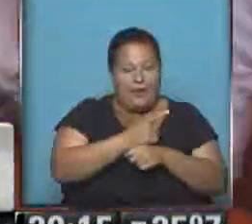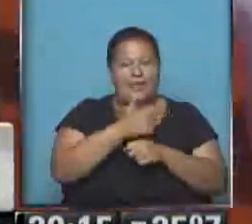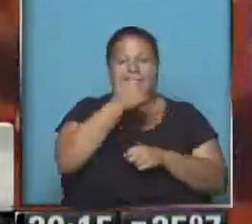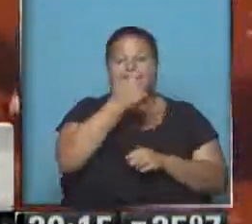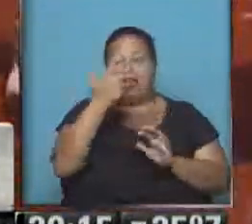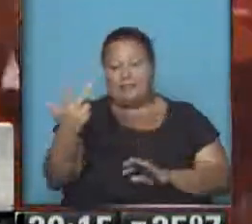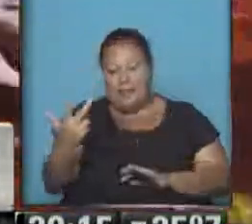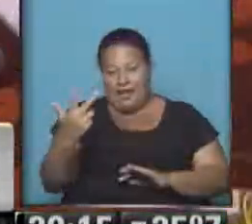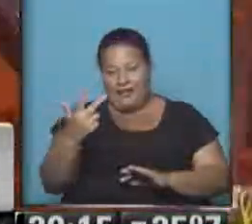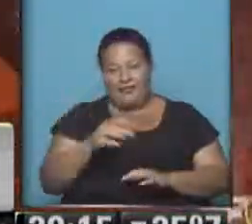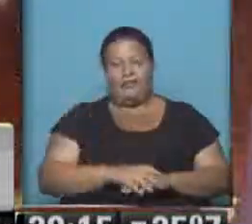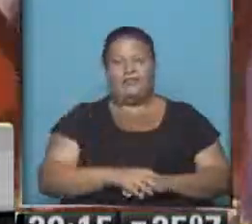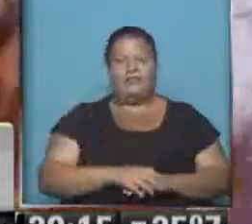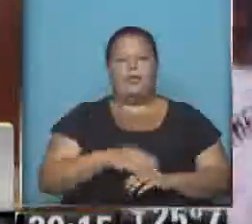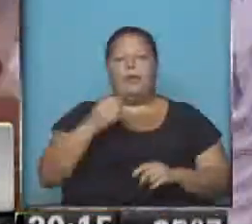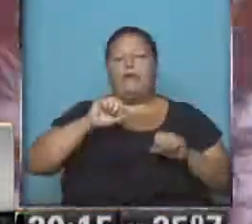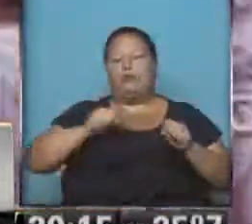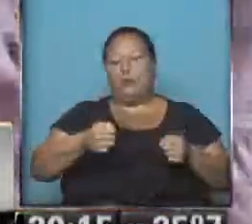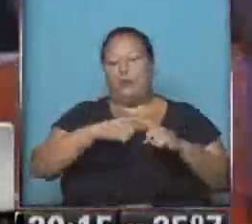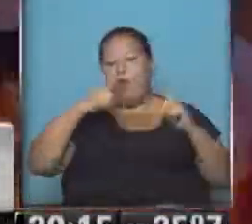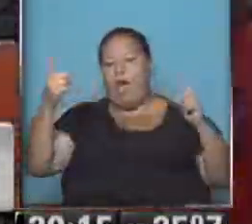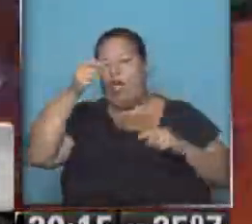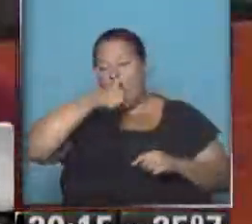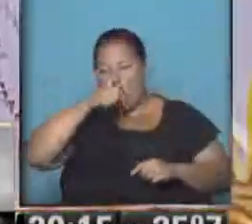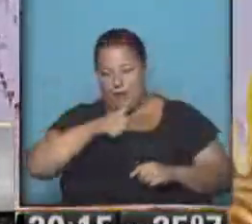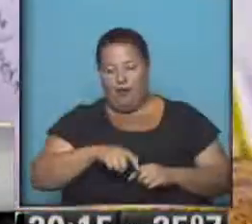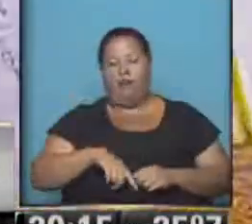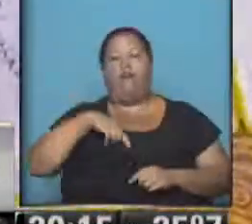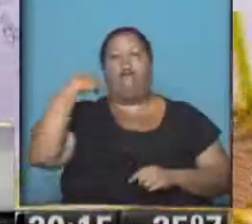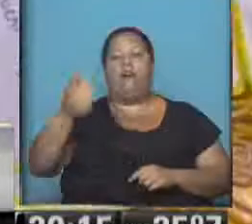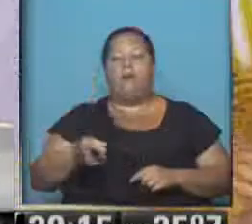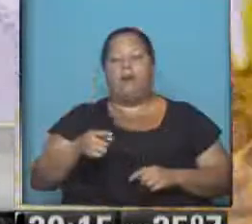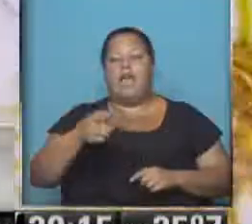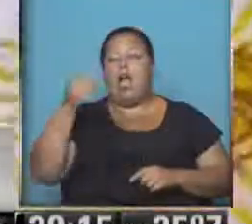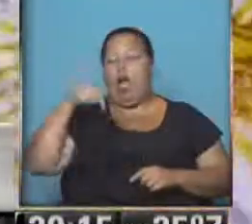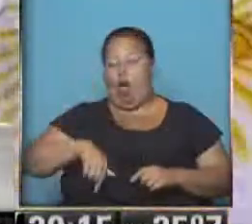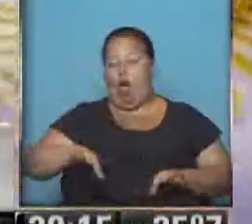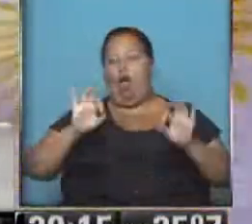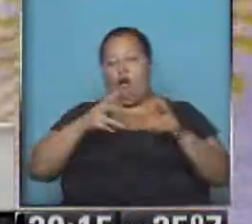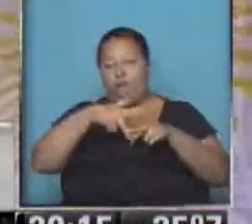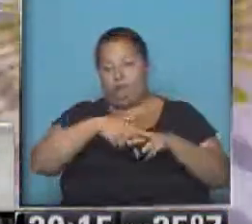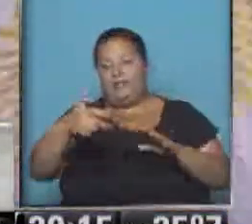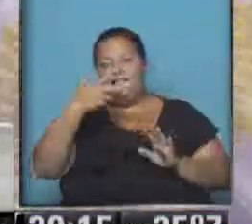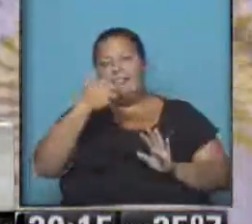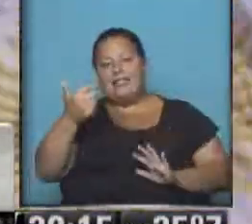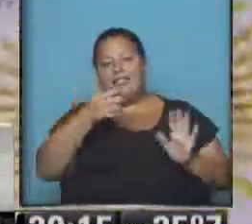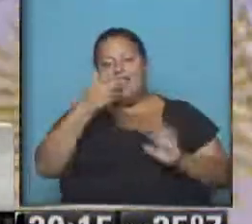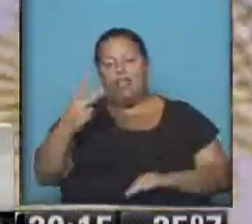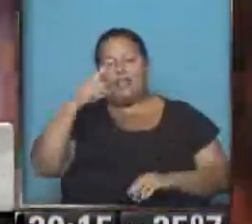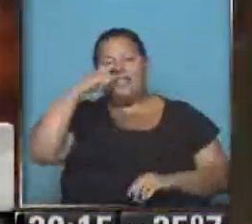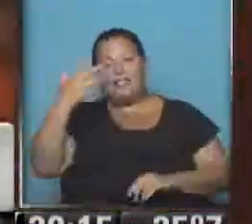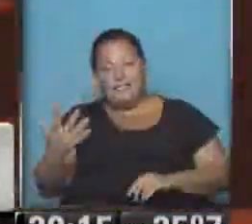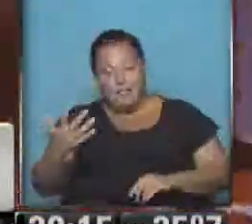6-3, suspendido por el partido largo el día domingo. Y completó en la jornada de hoy 3-6, 6-2,